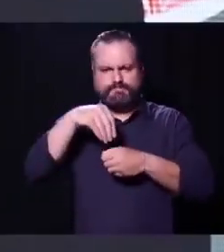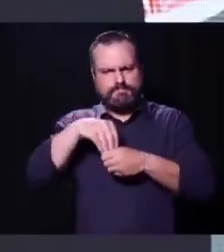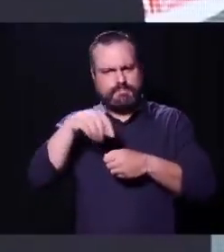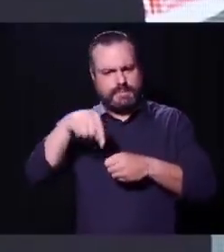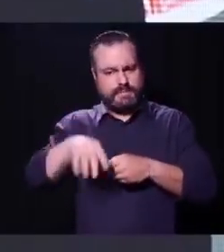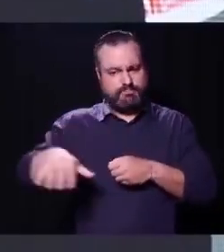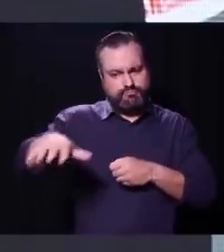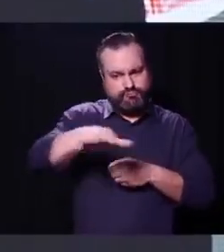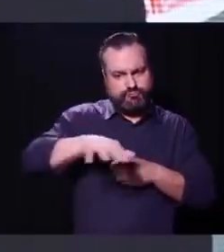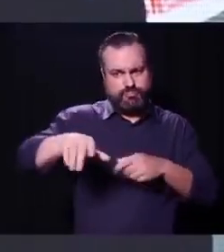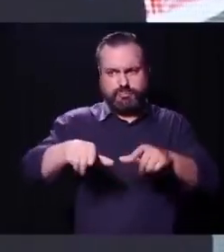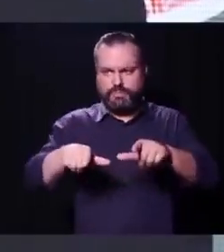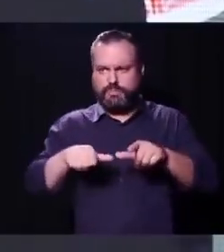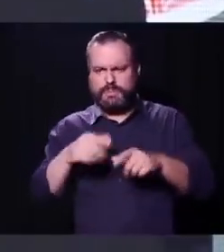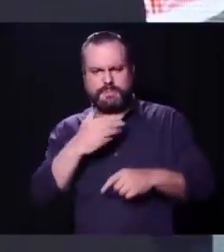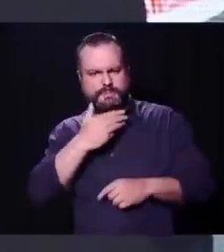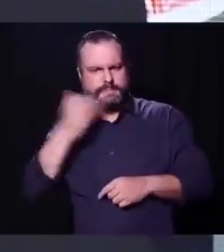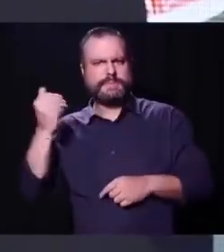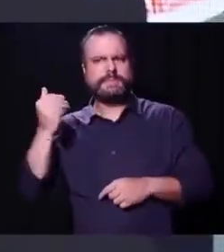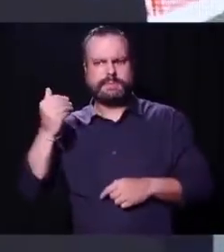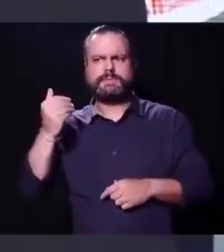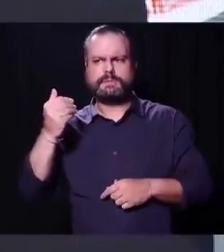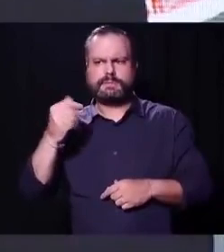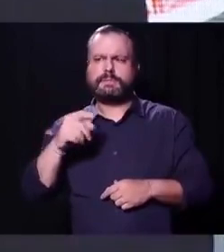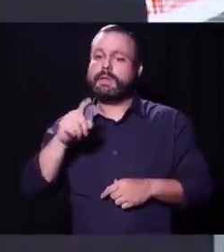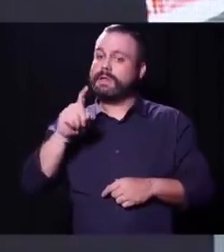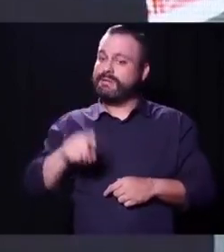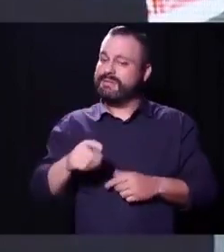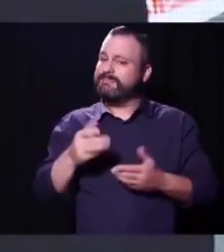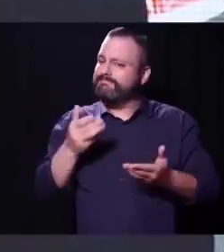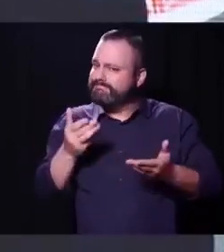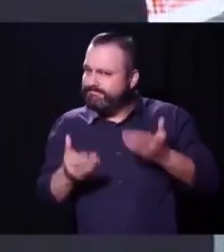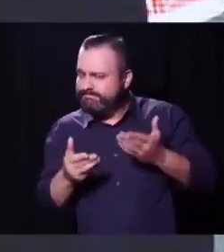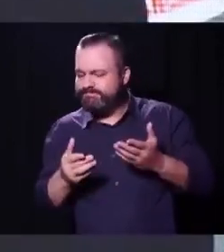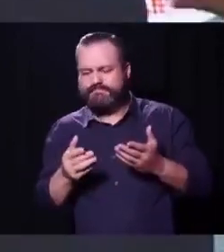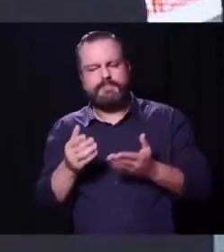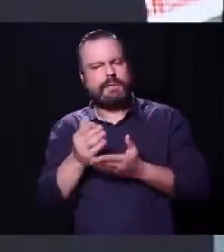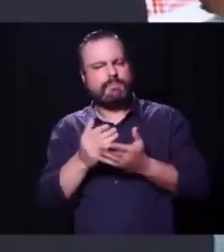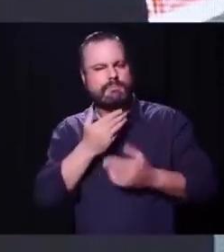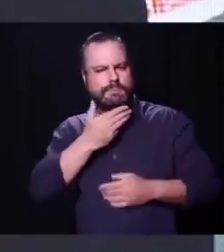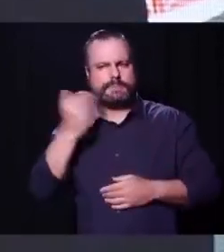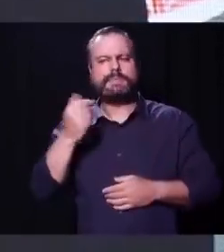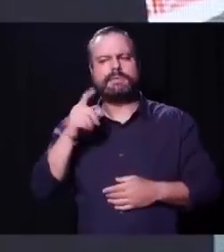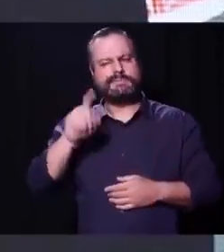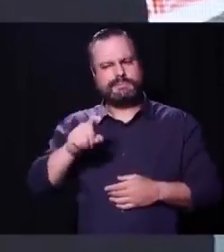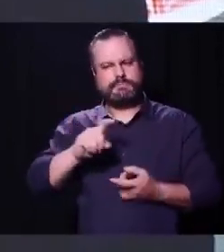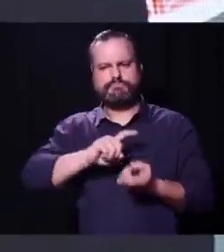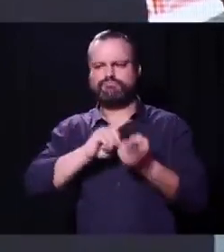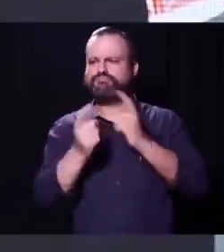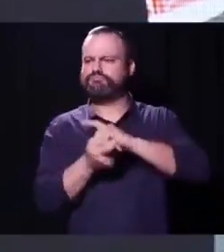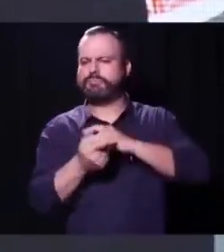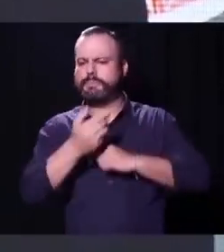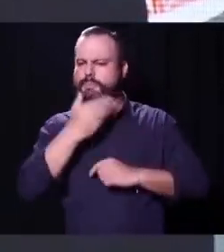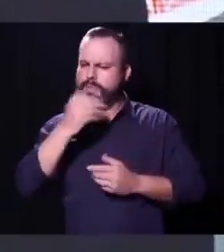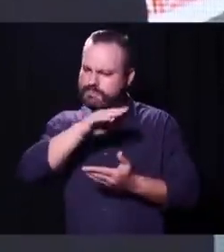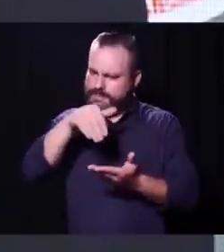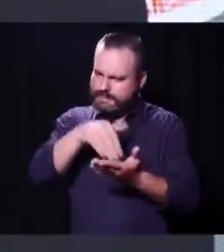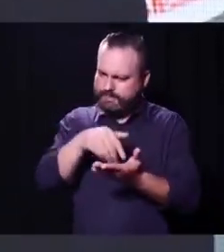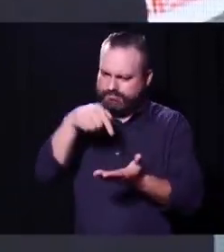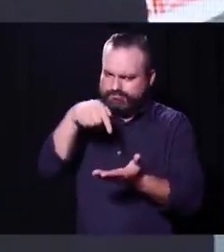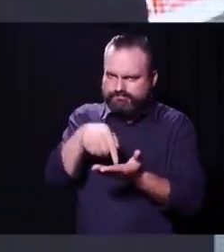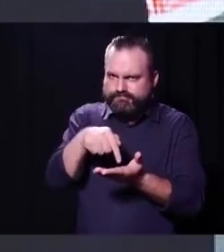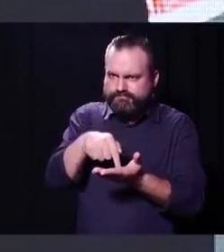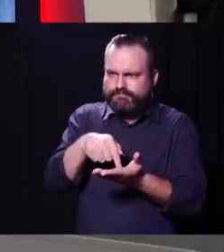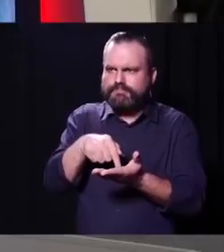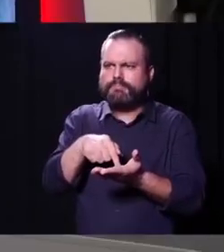hacia el otro lado, y en algún momento tú quieres que ese reloj caiga en el centro. Eso es lo que queremos con Colombia. Gracias, Nito. Creo que los